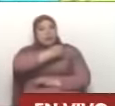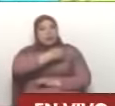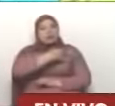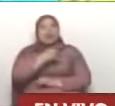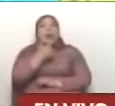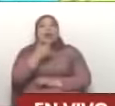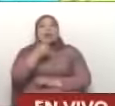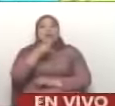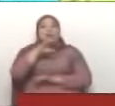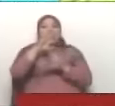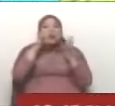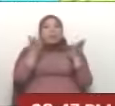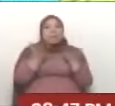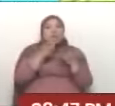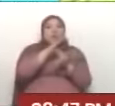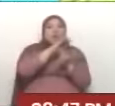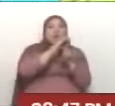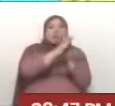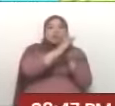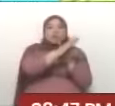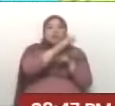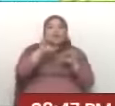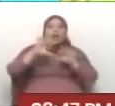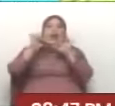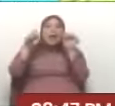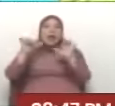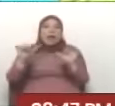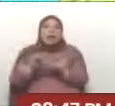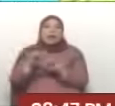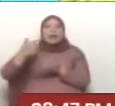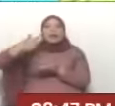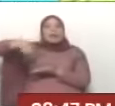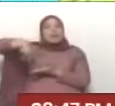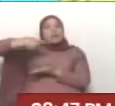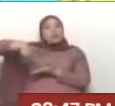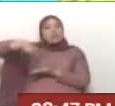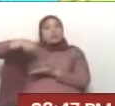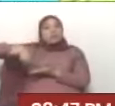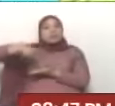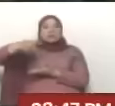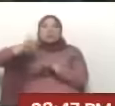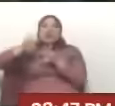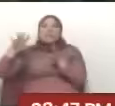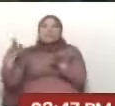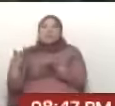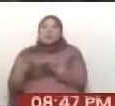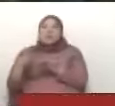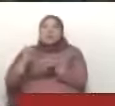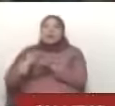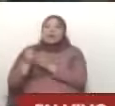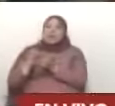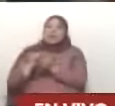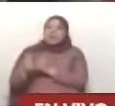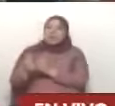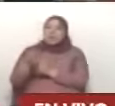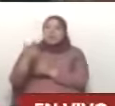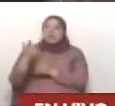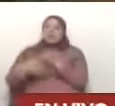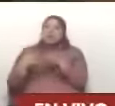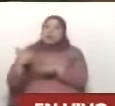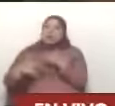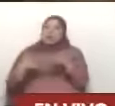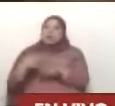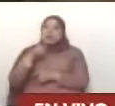están en el mundo de la cultura, del arte, del baile, que están en el mundo del deporte. Y de esa